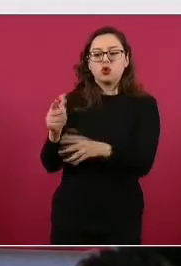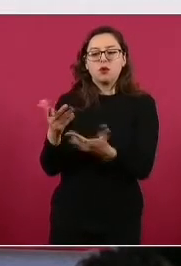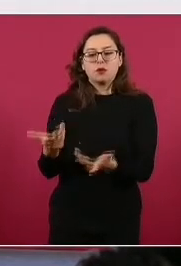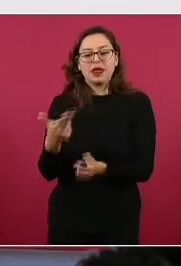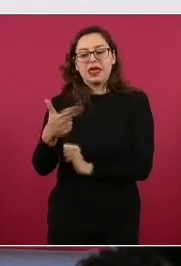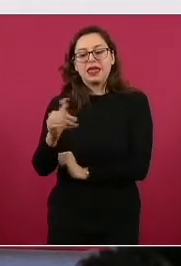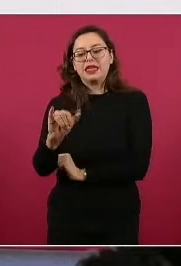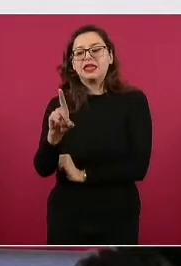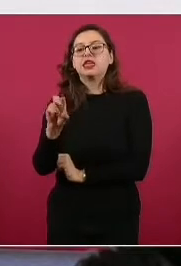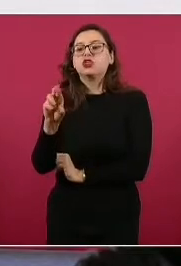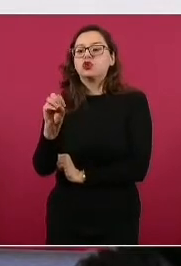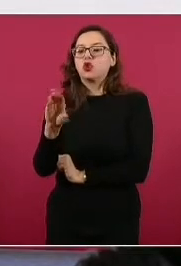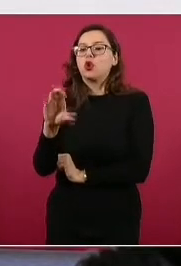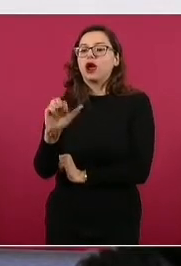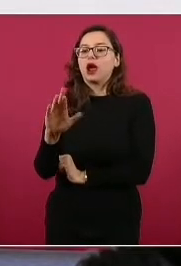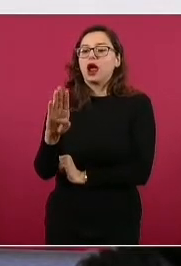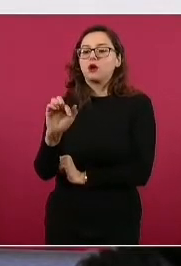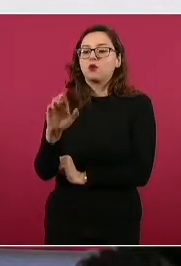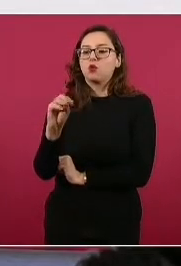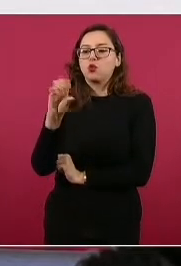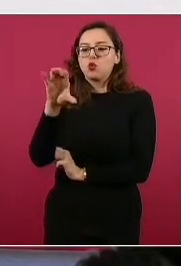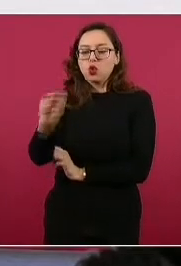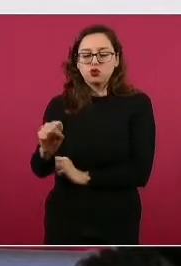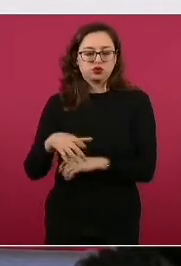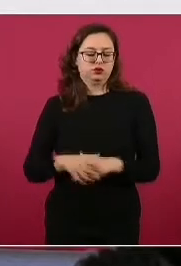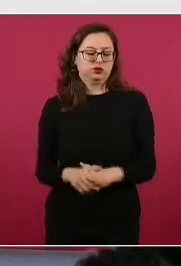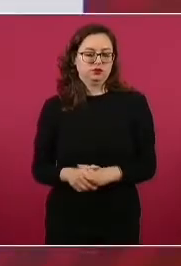en este capítulo,